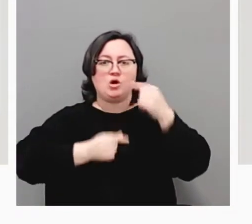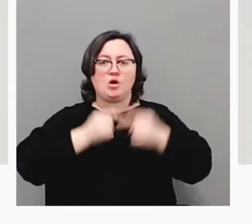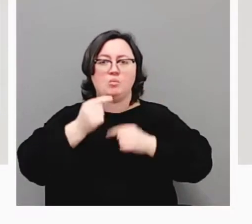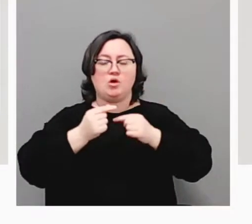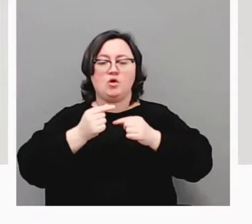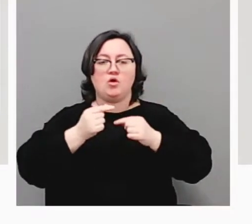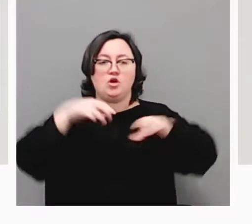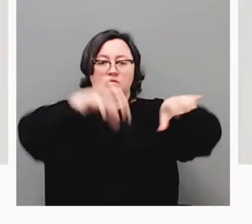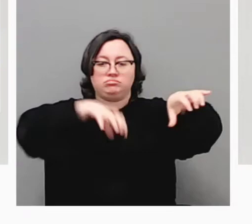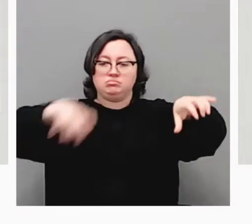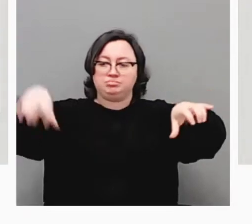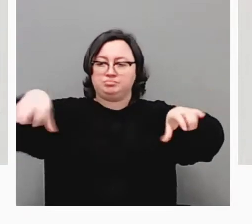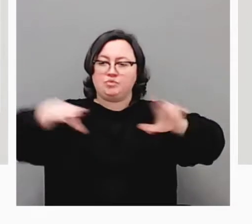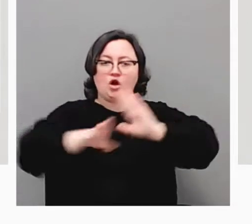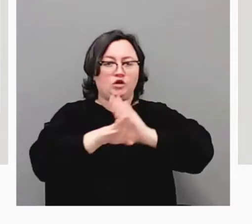por el territorio, ¿no?